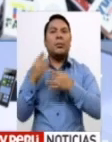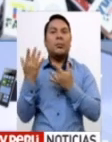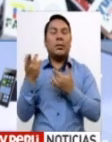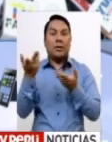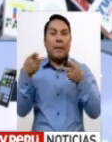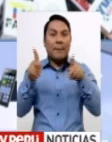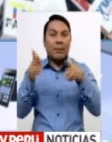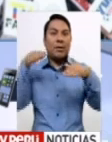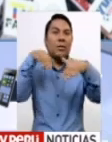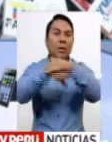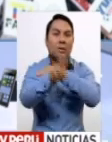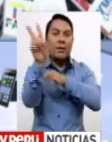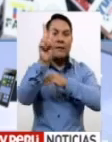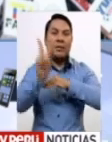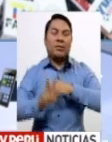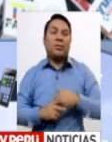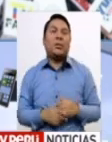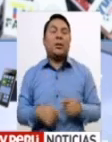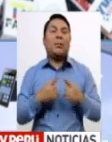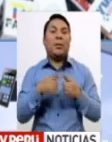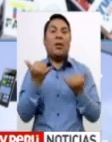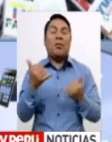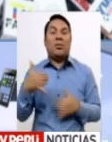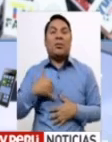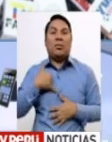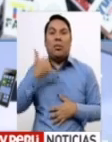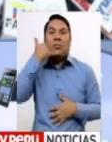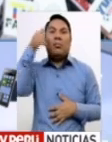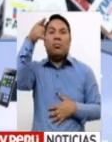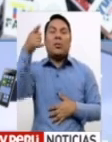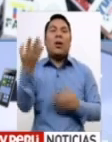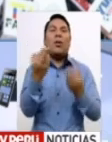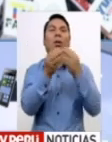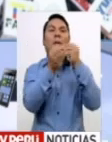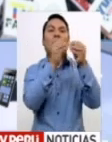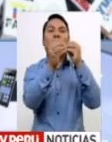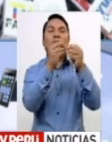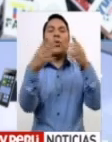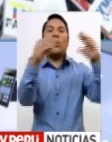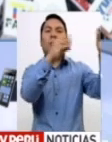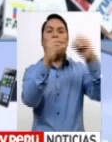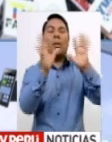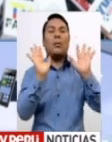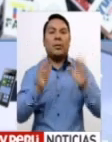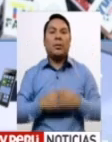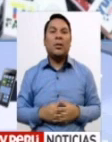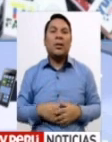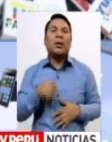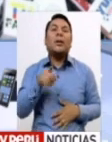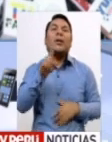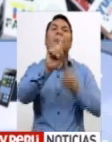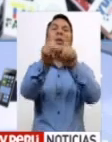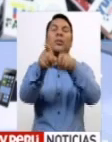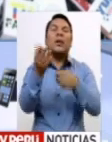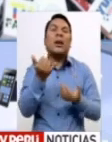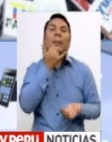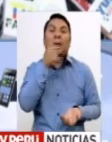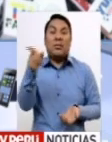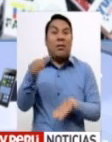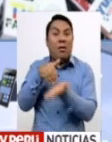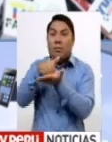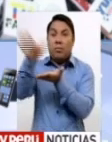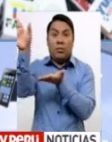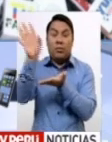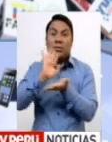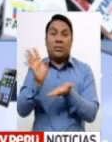con ellos tratando de resolver esta situación. ¿Y qué va a pasar con ellos? ¿Van a ser expulsados de Venezuela o simplemente los van